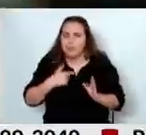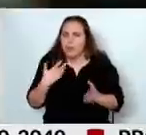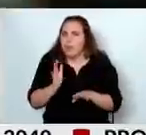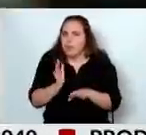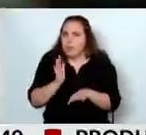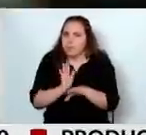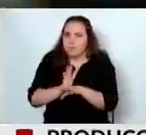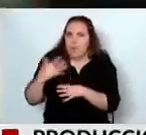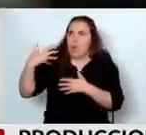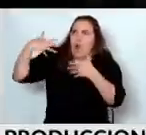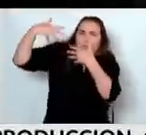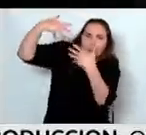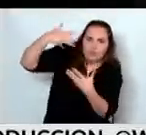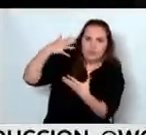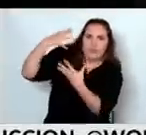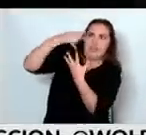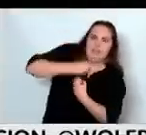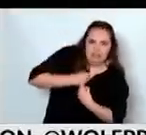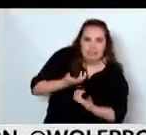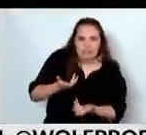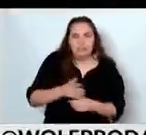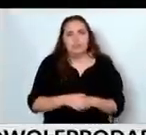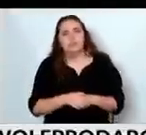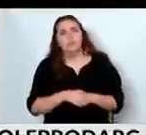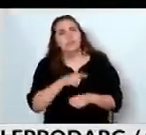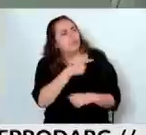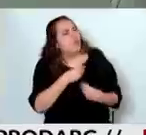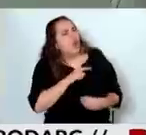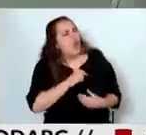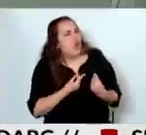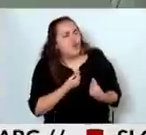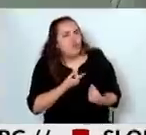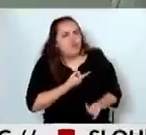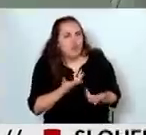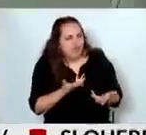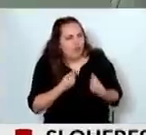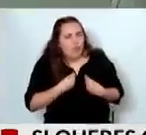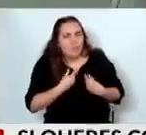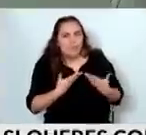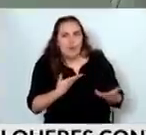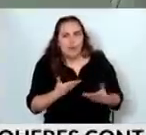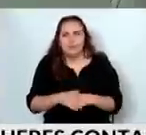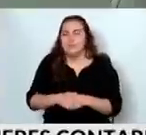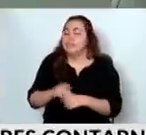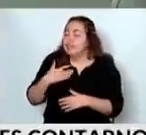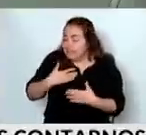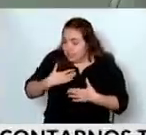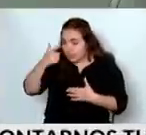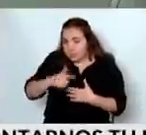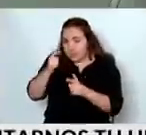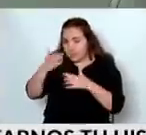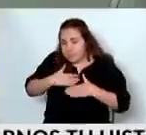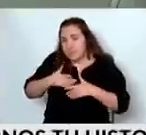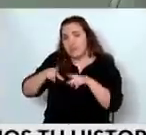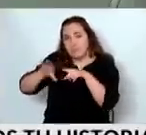se va transformando el dolor? ¿Dónde se va ubicando? En mi caso, en particular, al principio, en cuanto Mati murió